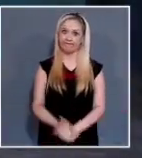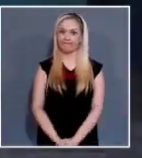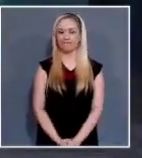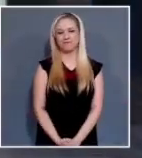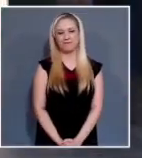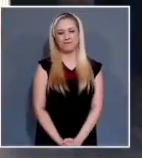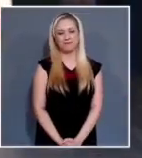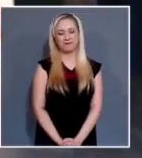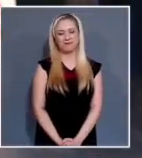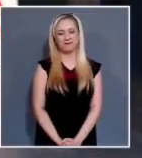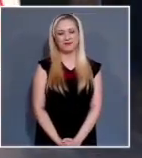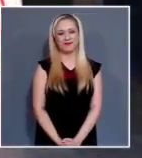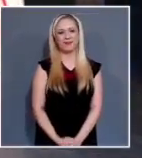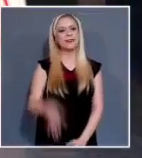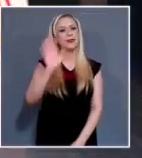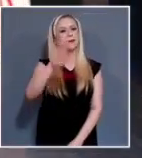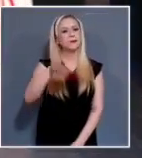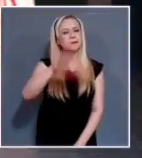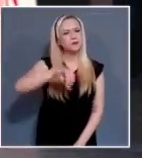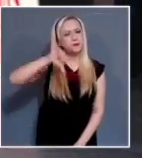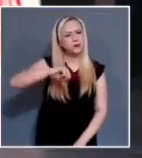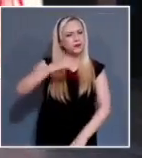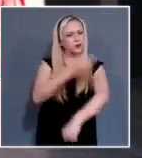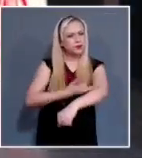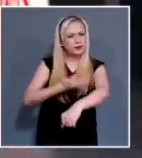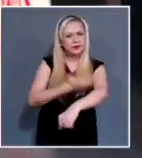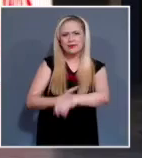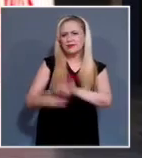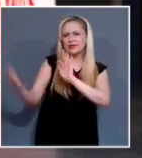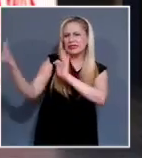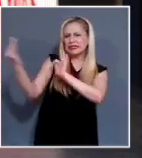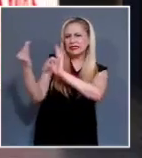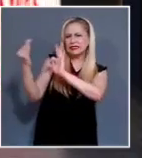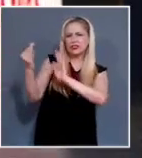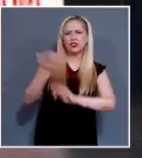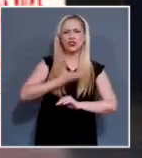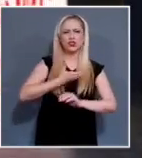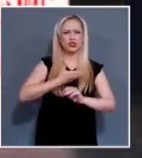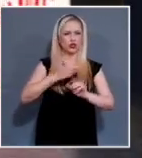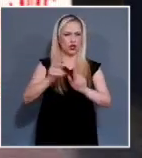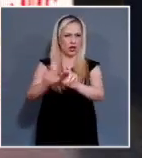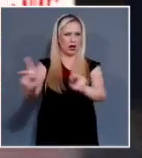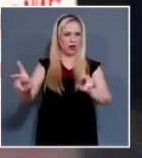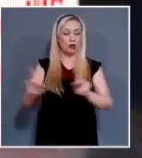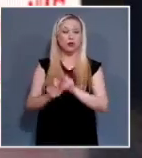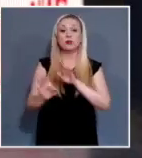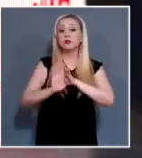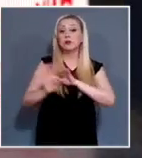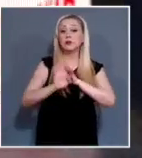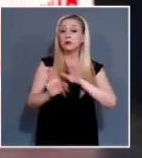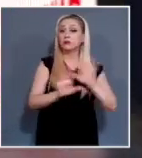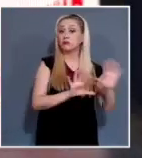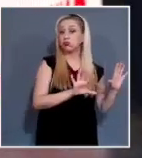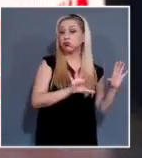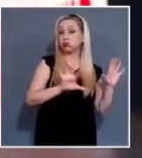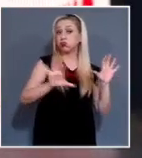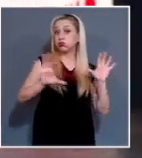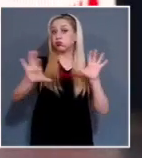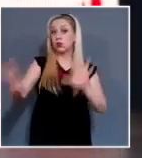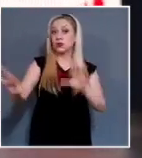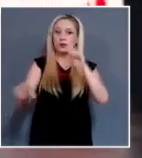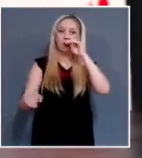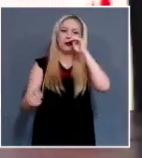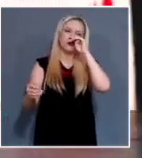Y mire, esta tarde, muy cerca de aquí en la plancha del Zócalo, migrantes se manifestaron para exigir a las autoridades que atiendan de manera